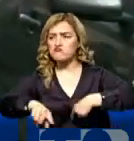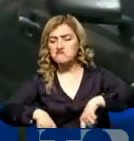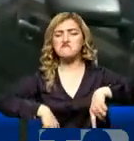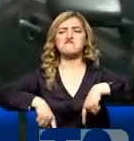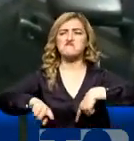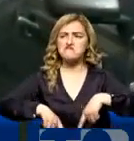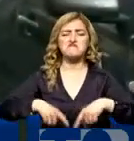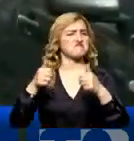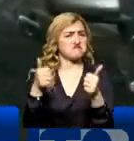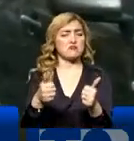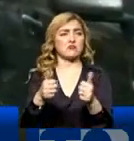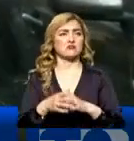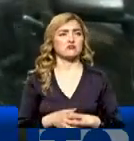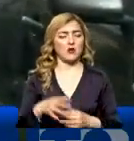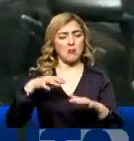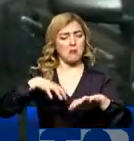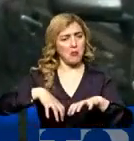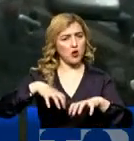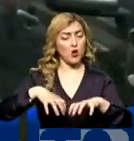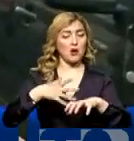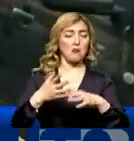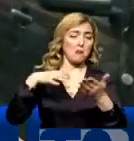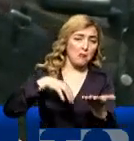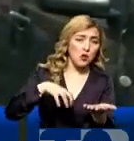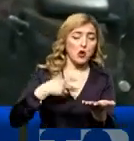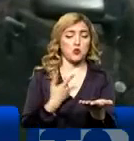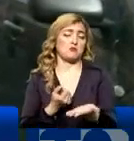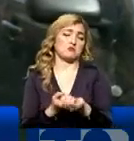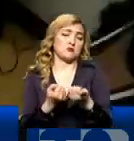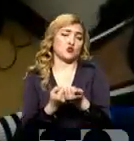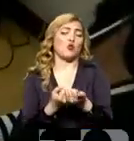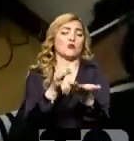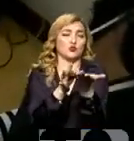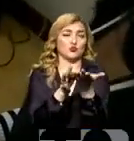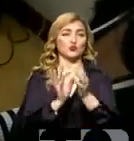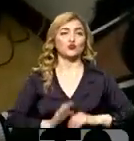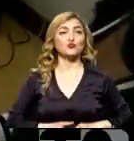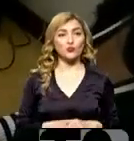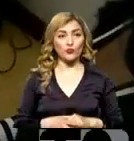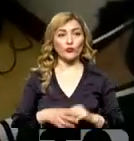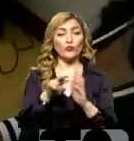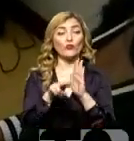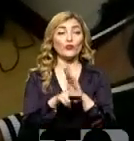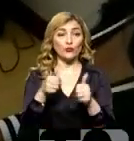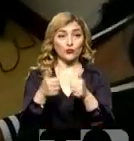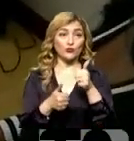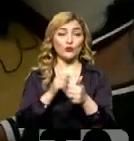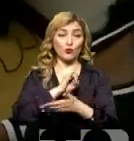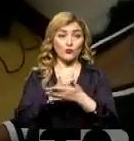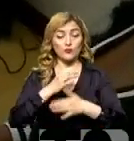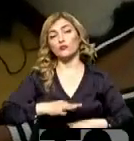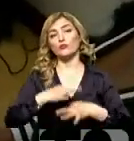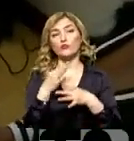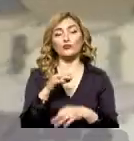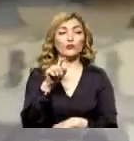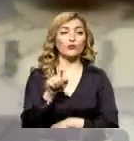es un ahorita es una parroquia, pero yo sí apoyaría para que sea un cantón. Como parte de los requisitos, la Junta Cívica